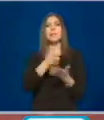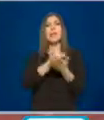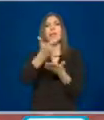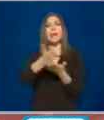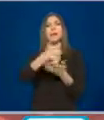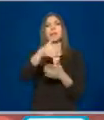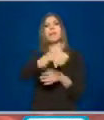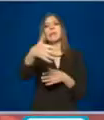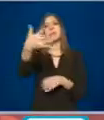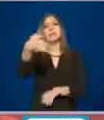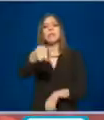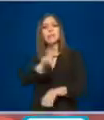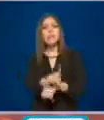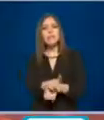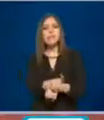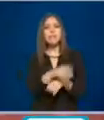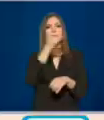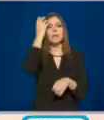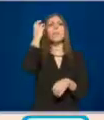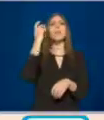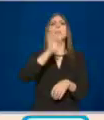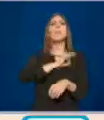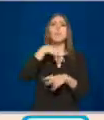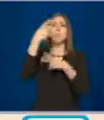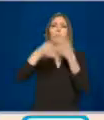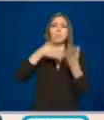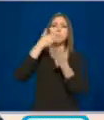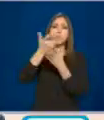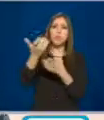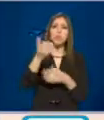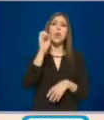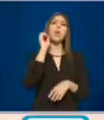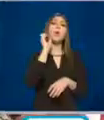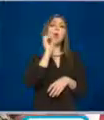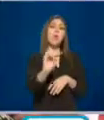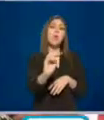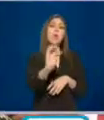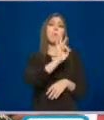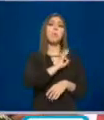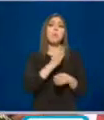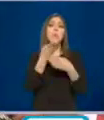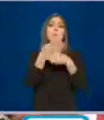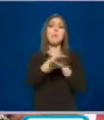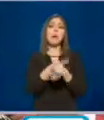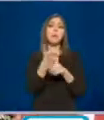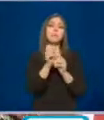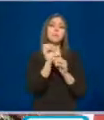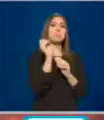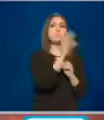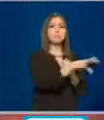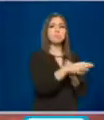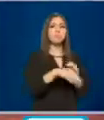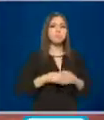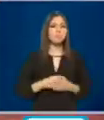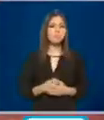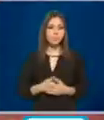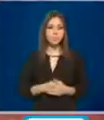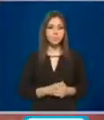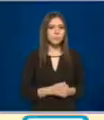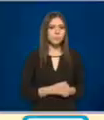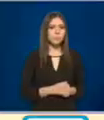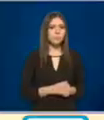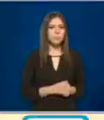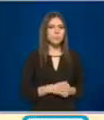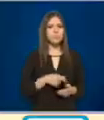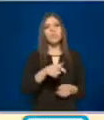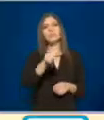cobrarles, o ahora se pueden hacer transferencias Me electrónicas. depositas en las tienditas de la Oye, esquina. pero hasta también, ahí. y perdón que te interrumpa, pero es algo que he visto